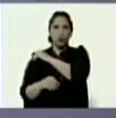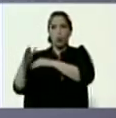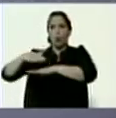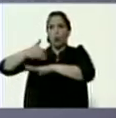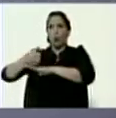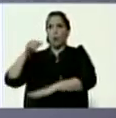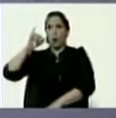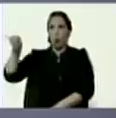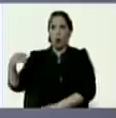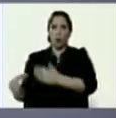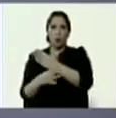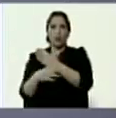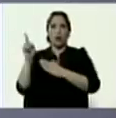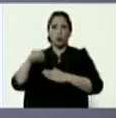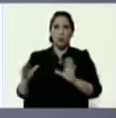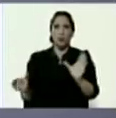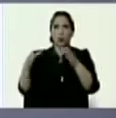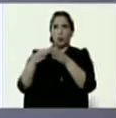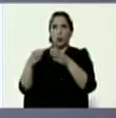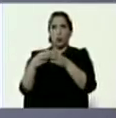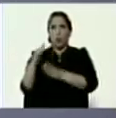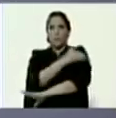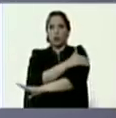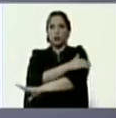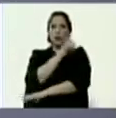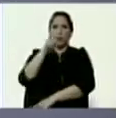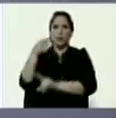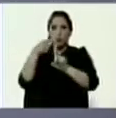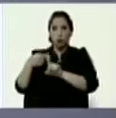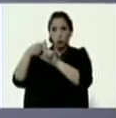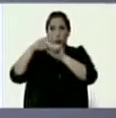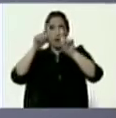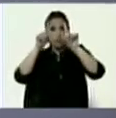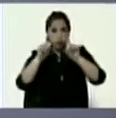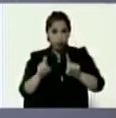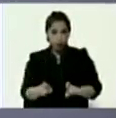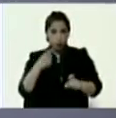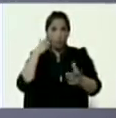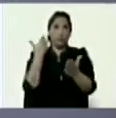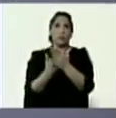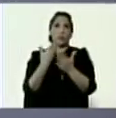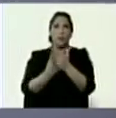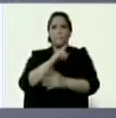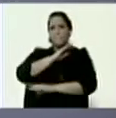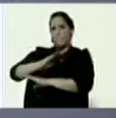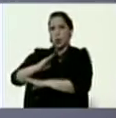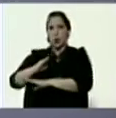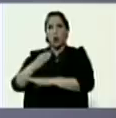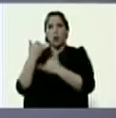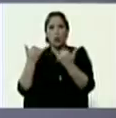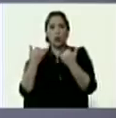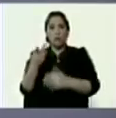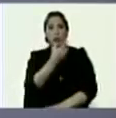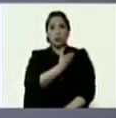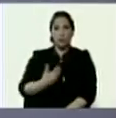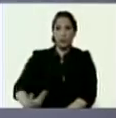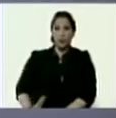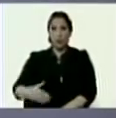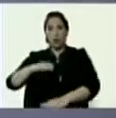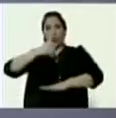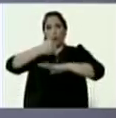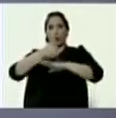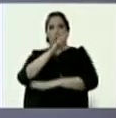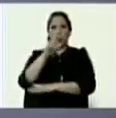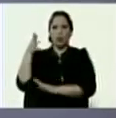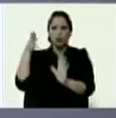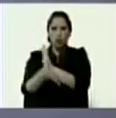su grupo de oposición. Igualmente se suma a esas evidencias lo que ha denunciado recientemente la vicepresidenta ejecutiva de la República